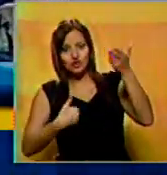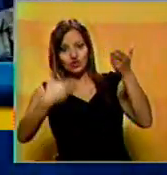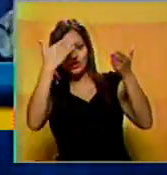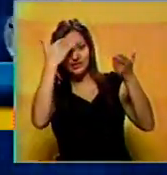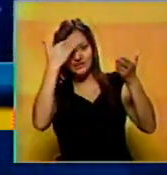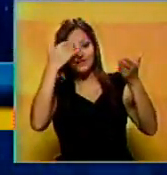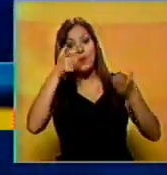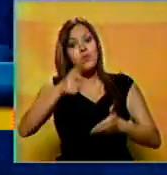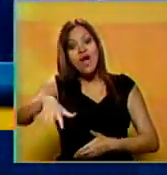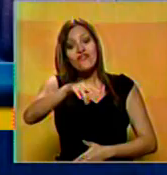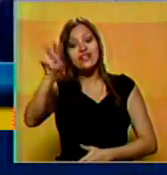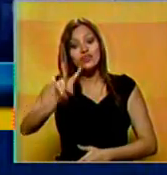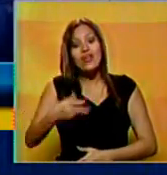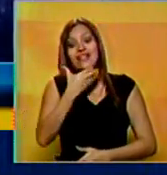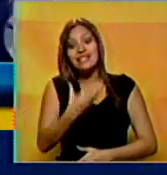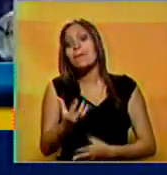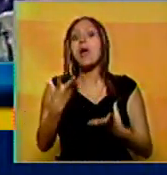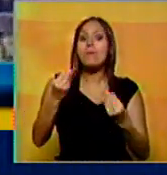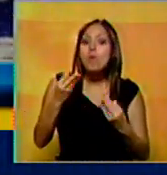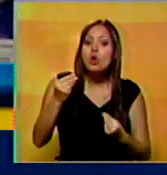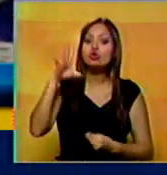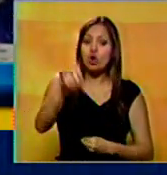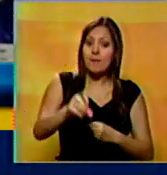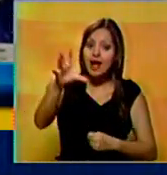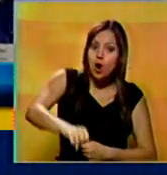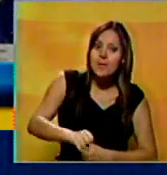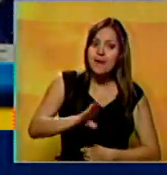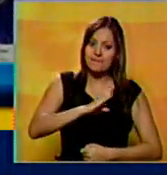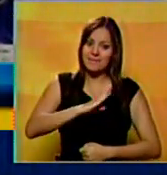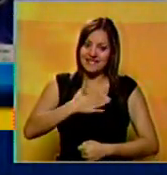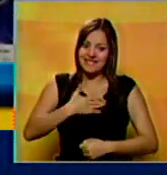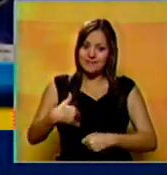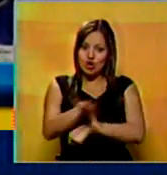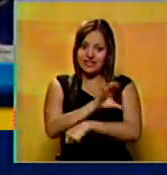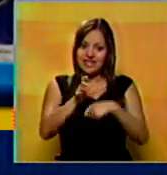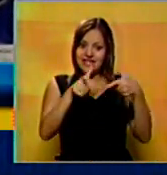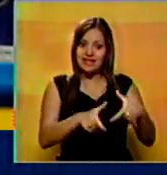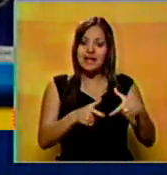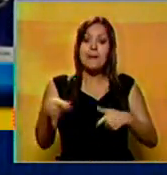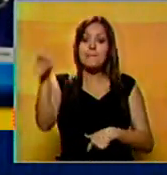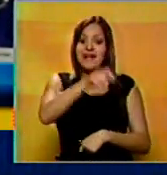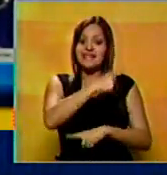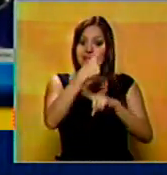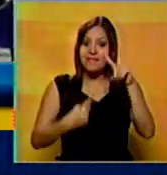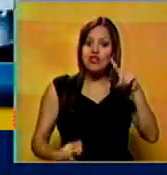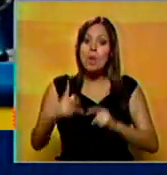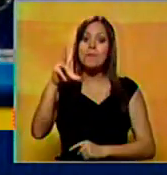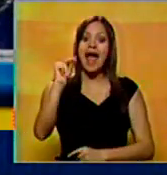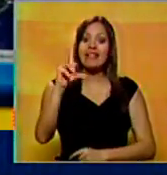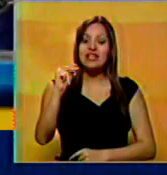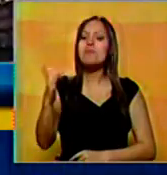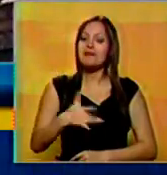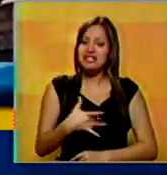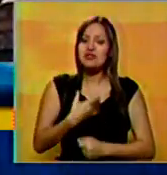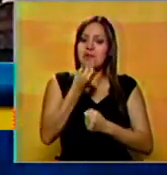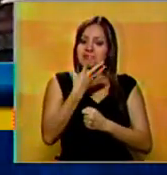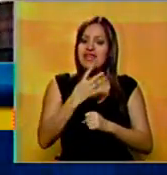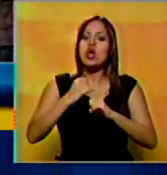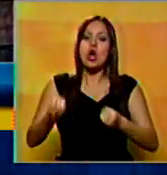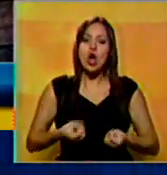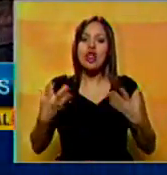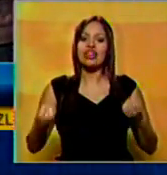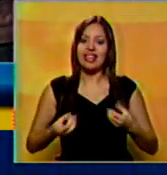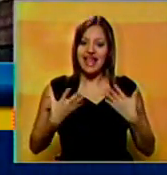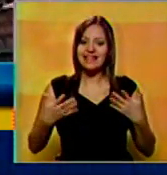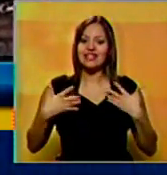pueblo venezolano en diciembre consumió bastante La Novena Batalla, porque fue un mes y medio que logramos el disco de platino. Me voy satisfecho, me voy contento, aparte